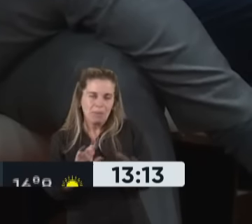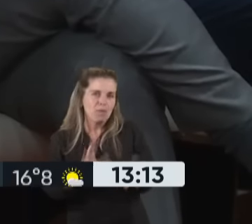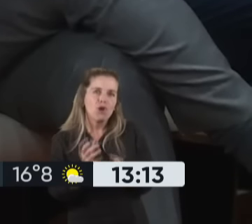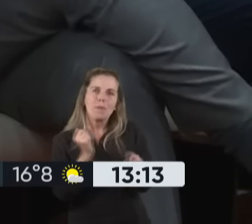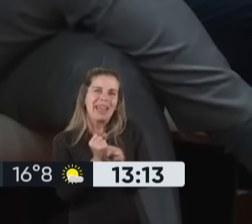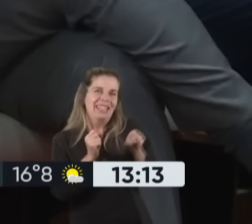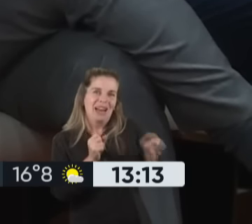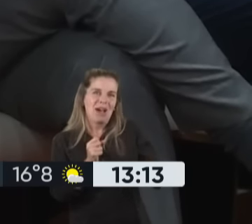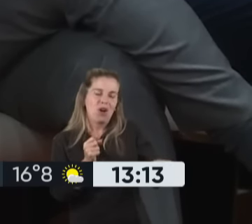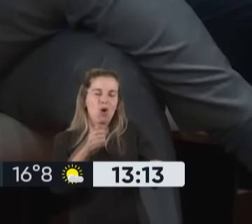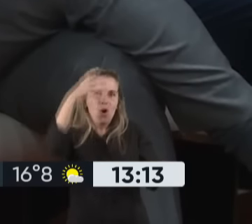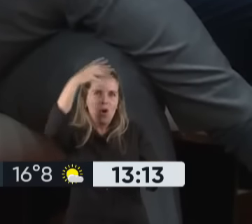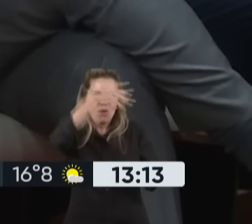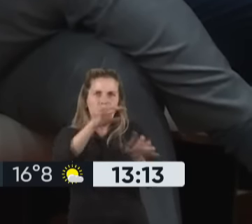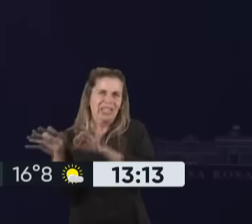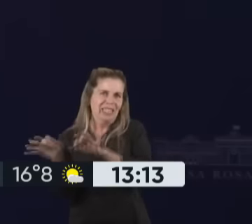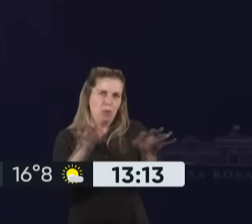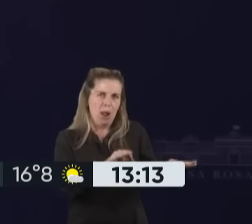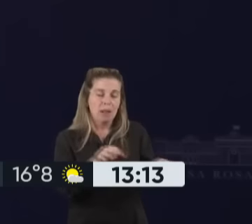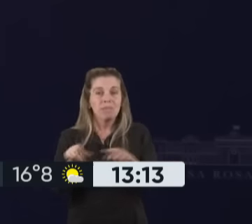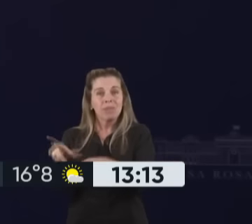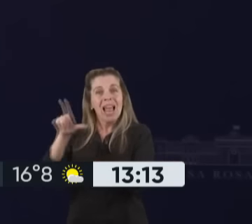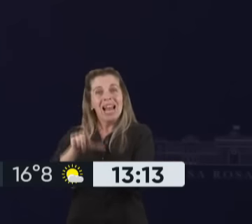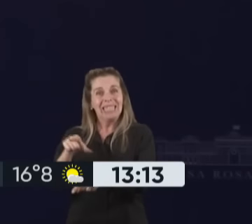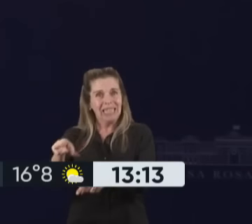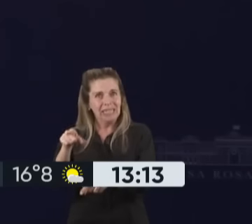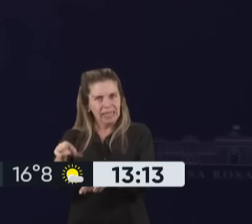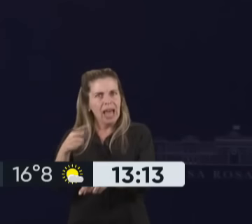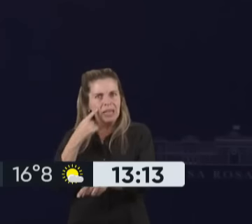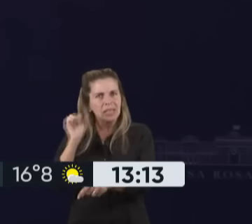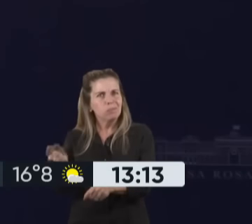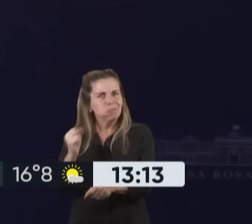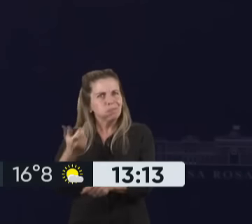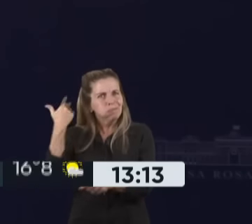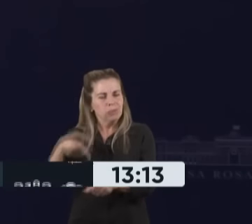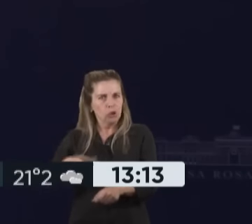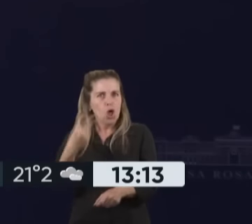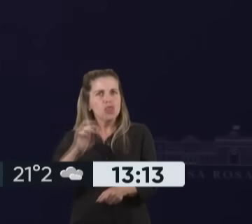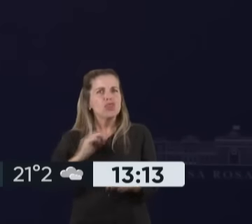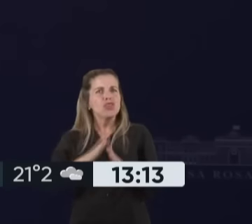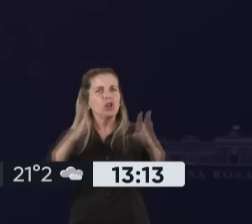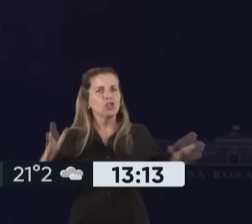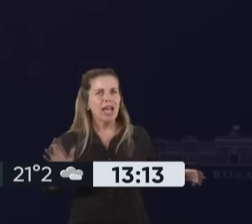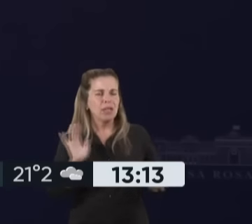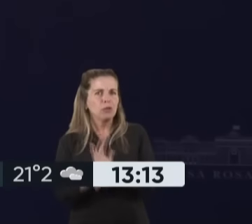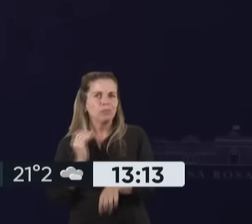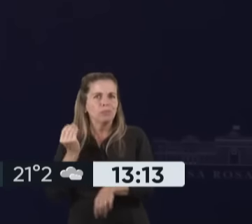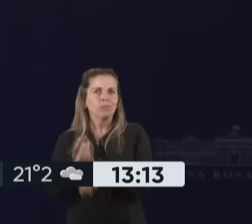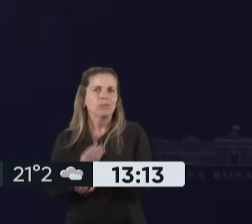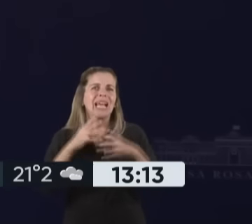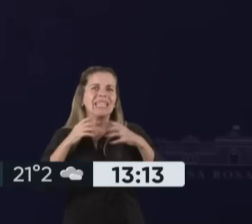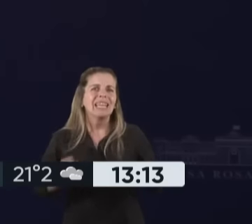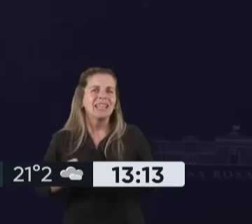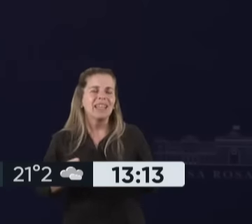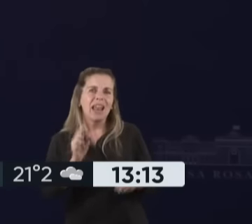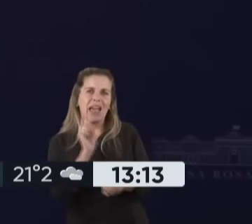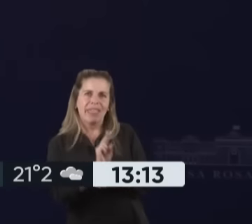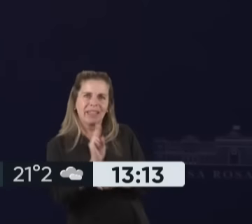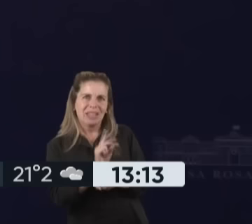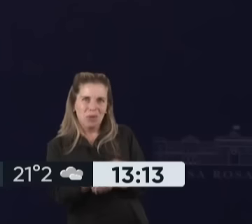doctrina Bullrich. La licenciada Monteoliva se desempeñó en estos casi 2 años de gobierno como secretaria de Seguridad,